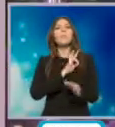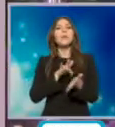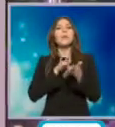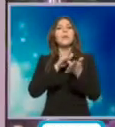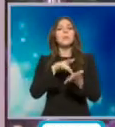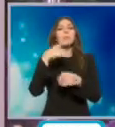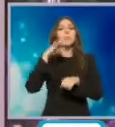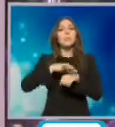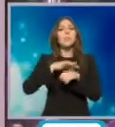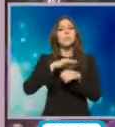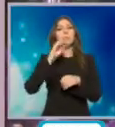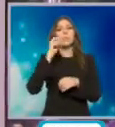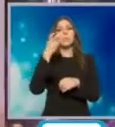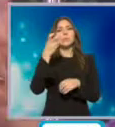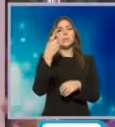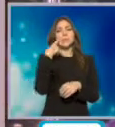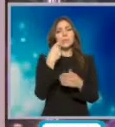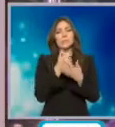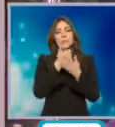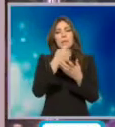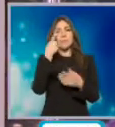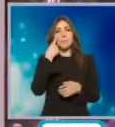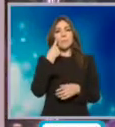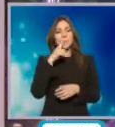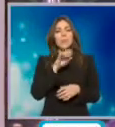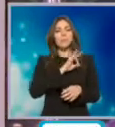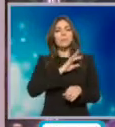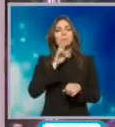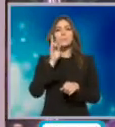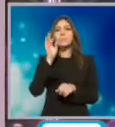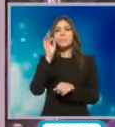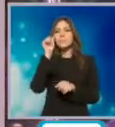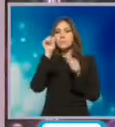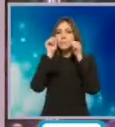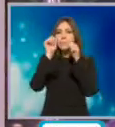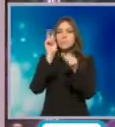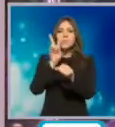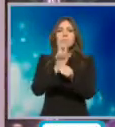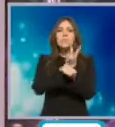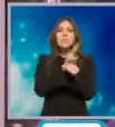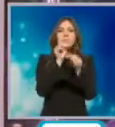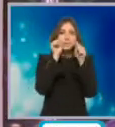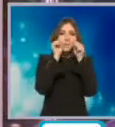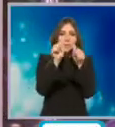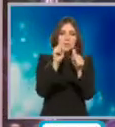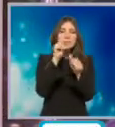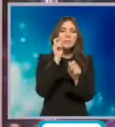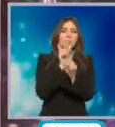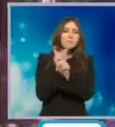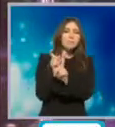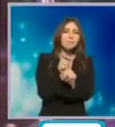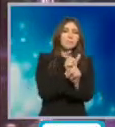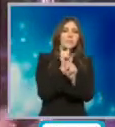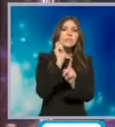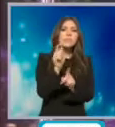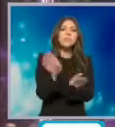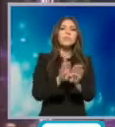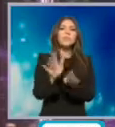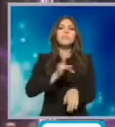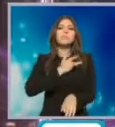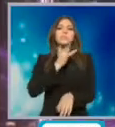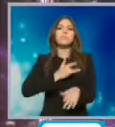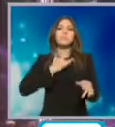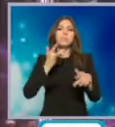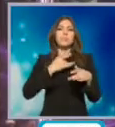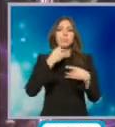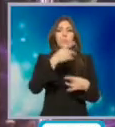esta cuestión de la interpretación hace que estén hipervigilantes a los síntomas, ¿no? Es decir, ¿a qué me refiero con